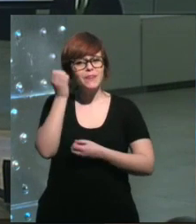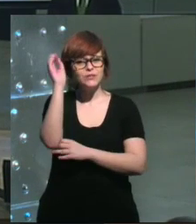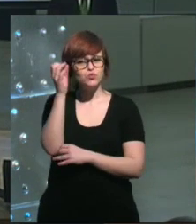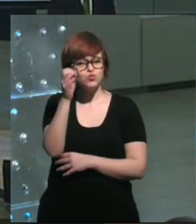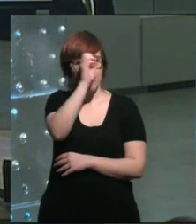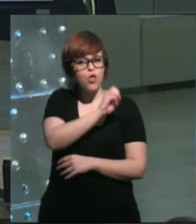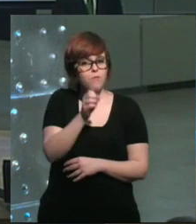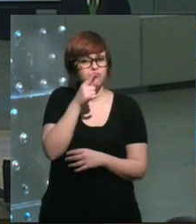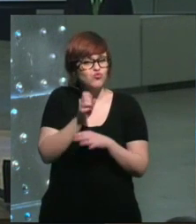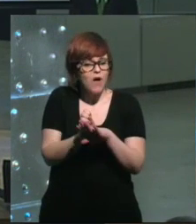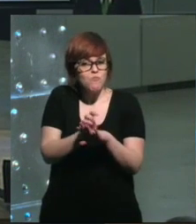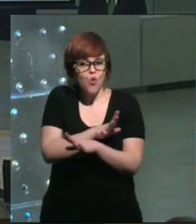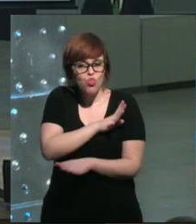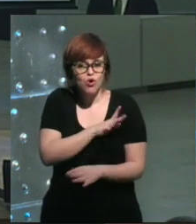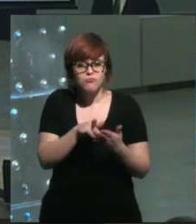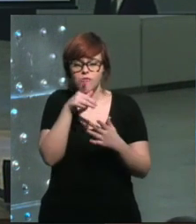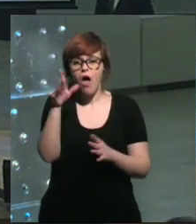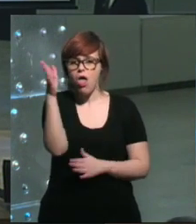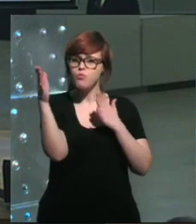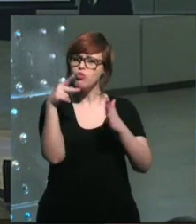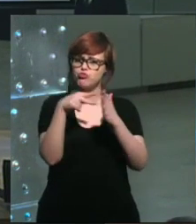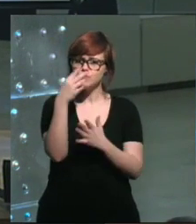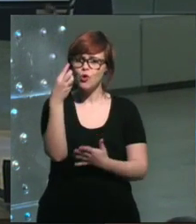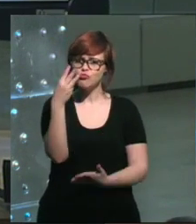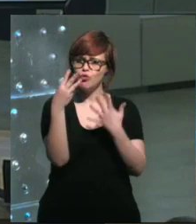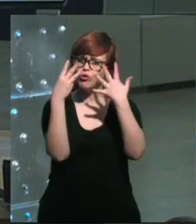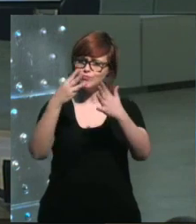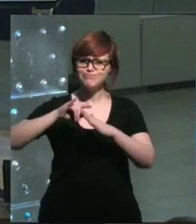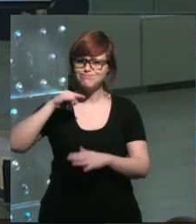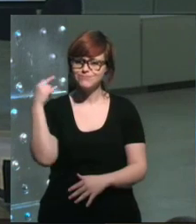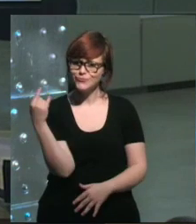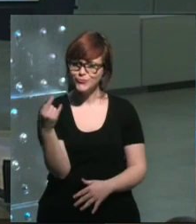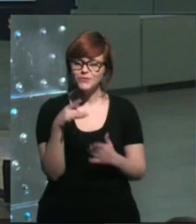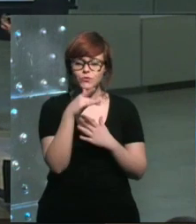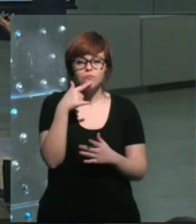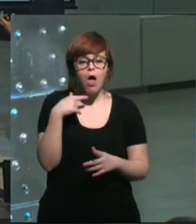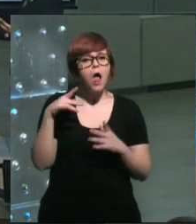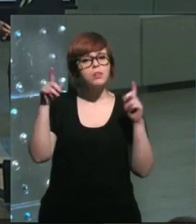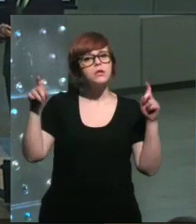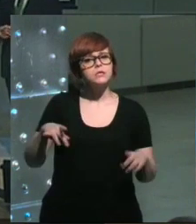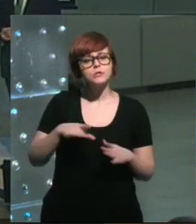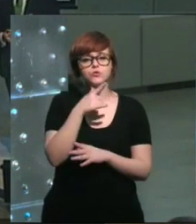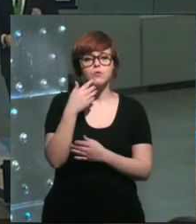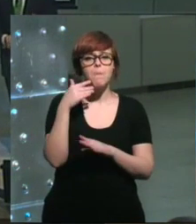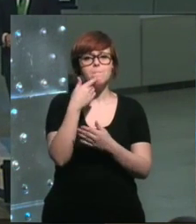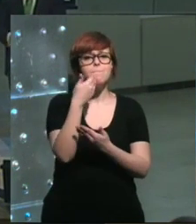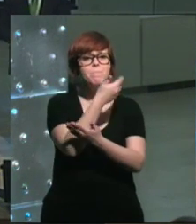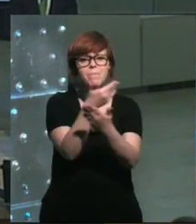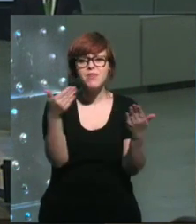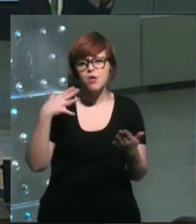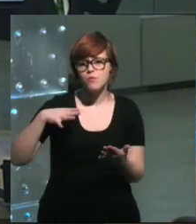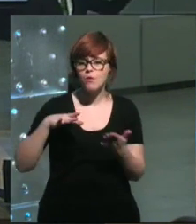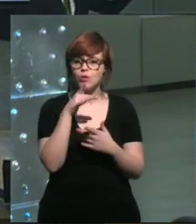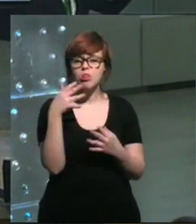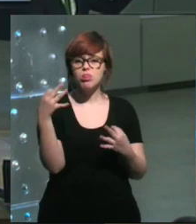vivo emocionan muchísimo, y más en el 2008, ¿no? Y en ese momento, en el descanso, Obama le pide a todo el mundo que por favor